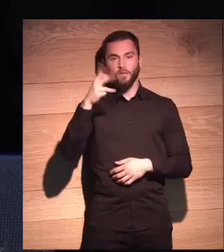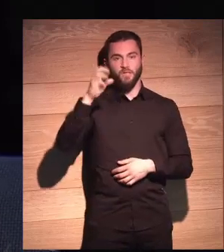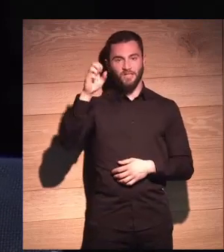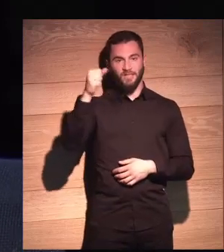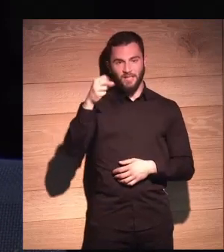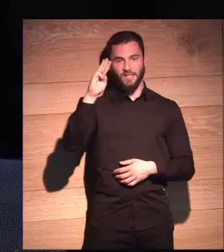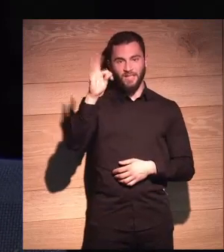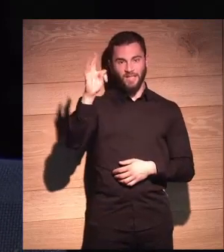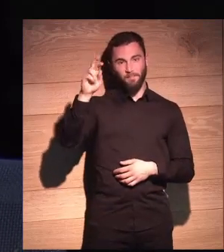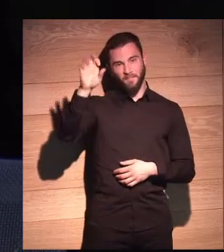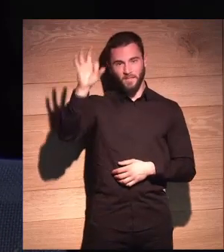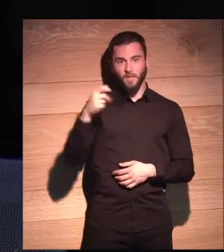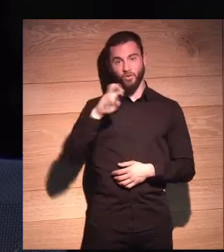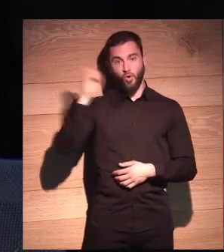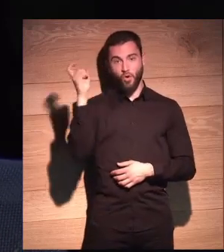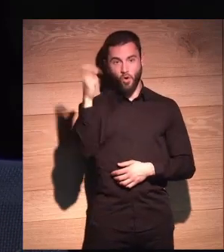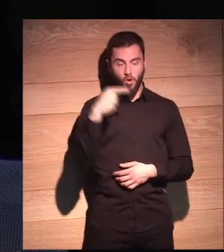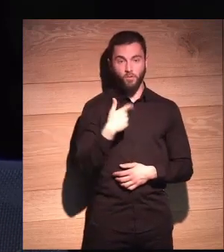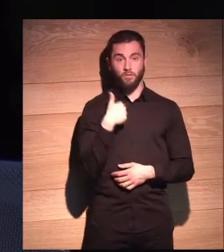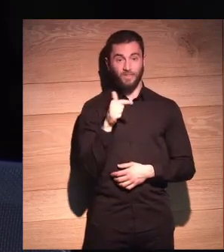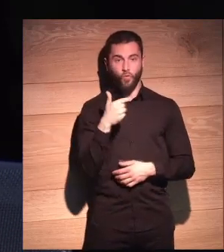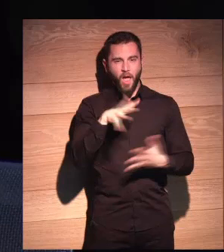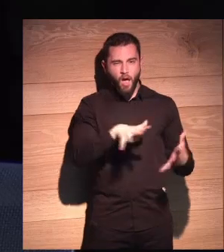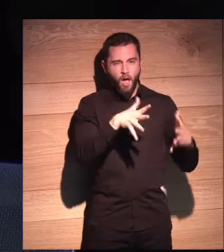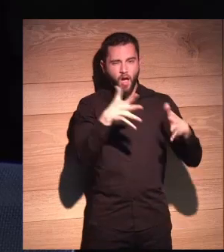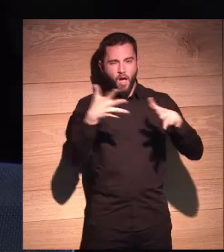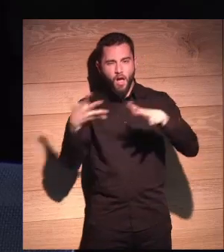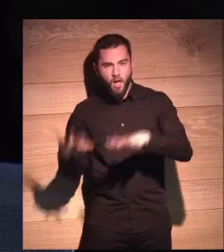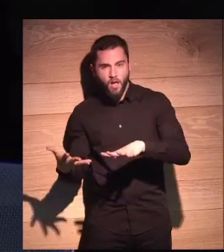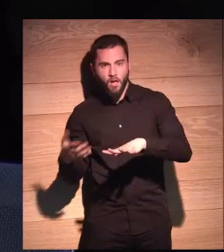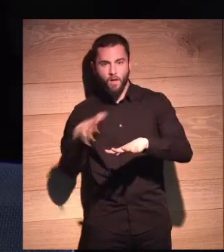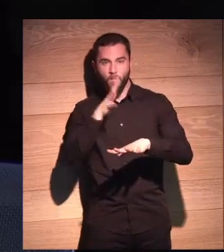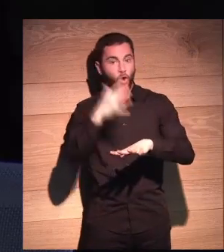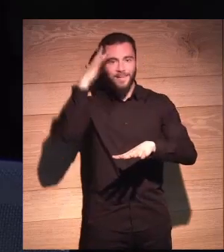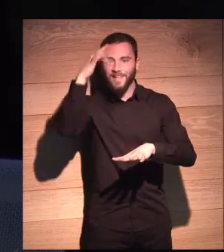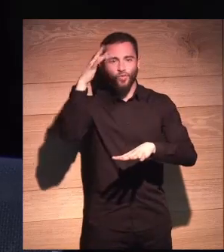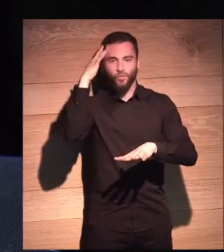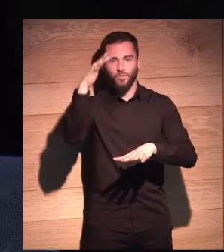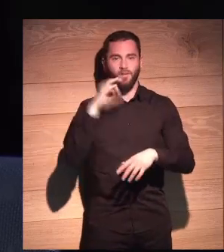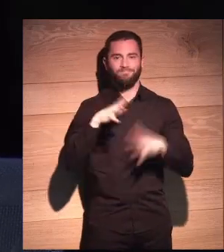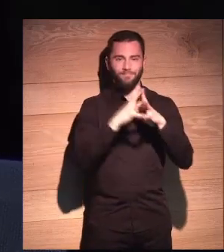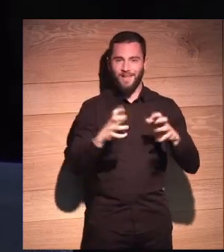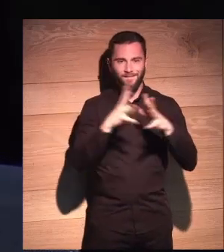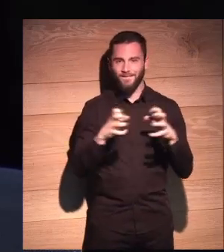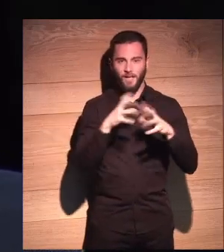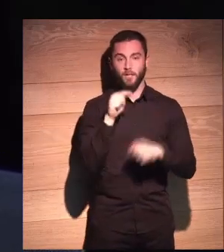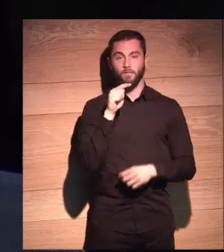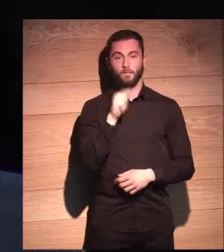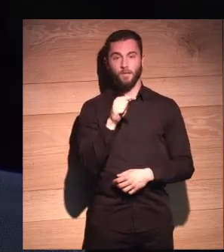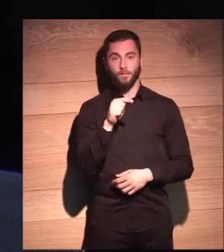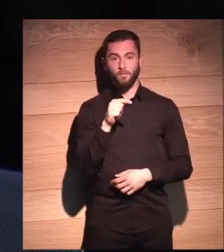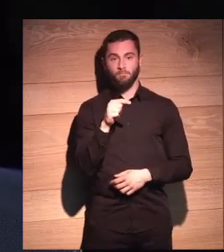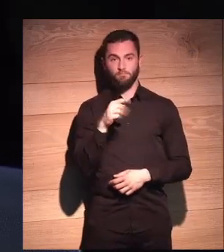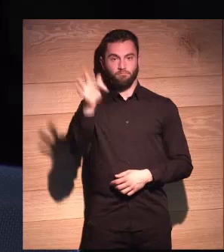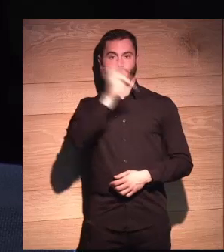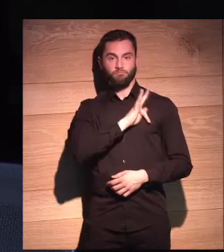es que al final es una transformación que va a estar movida por la ilusión, por las ganas, va a ser una completa meritocracia,